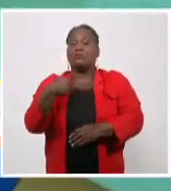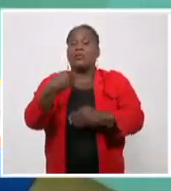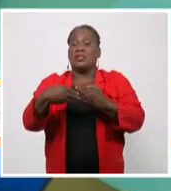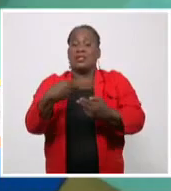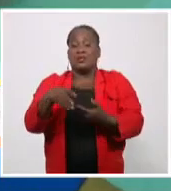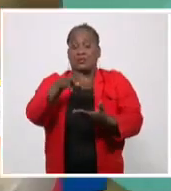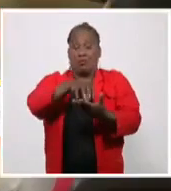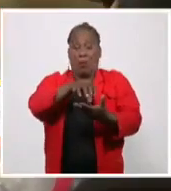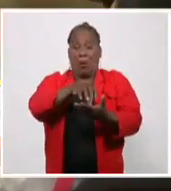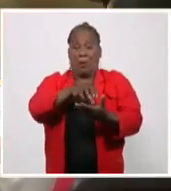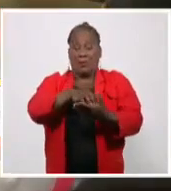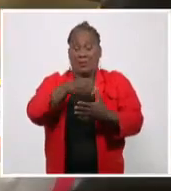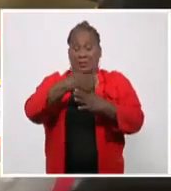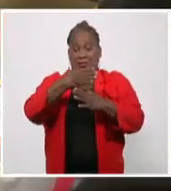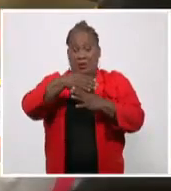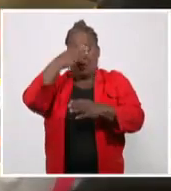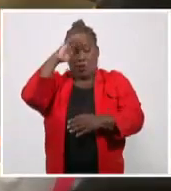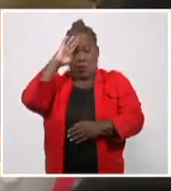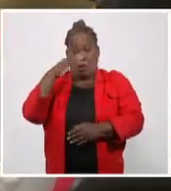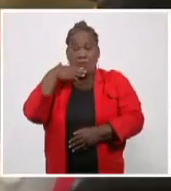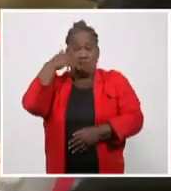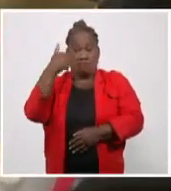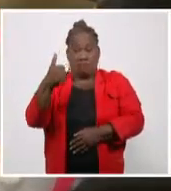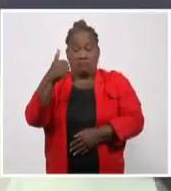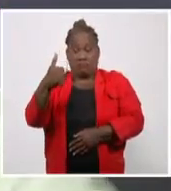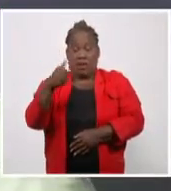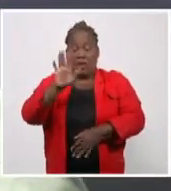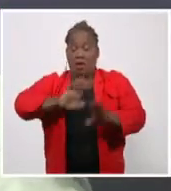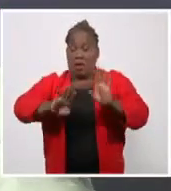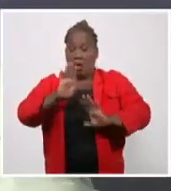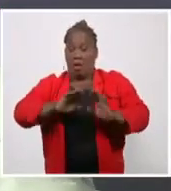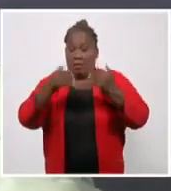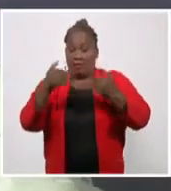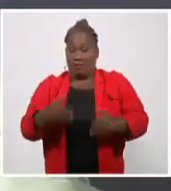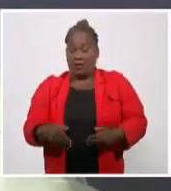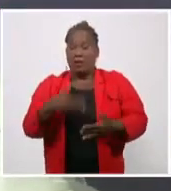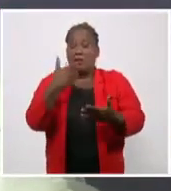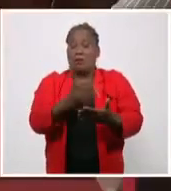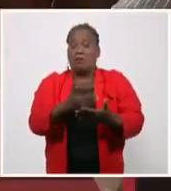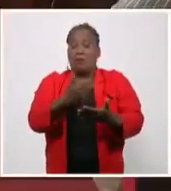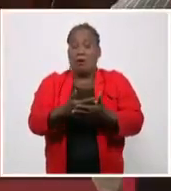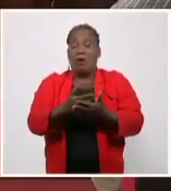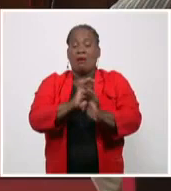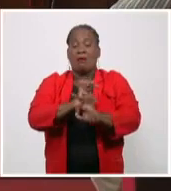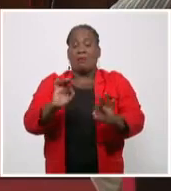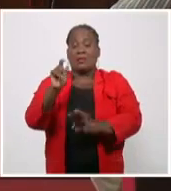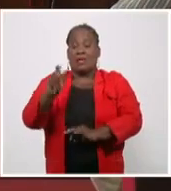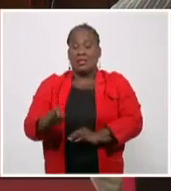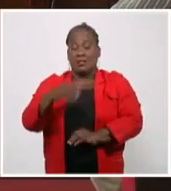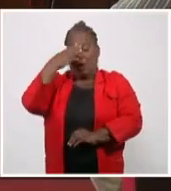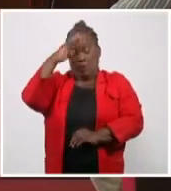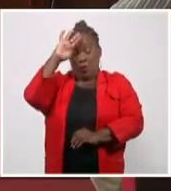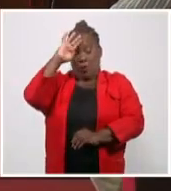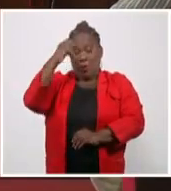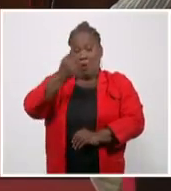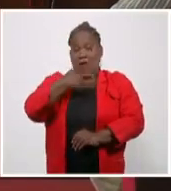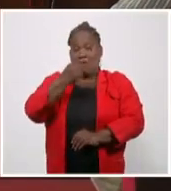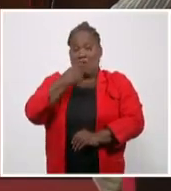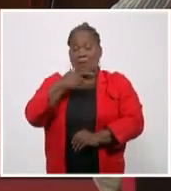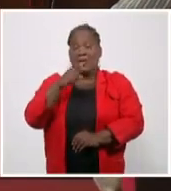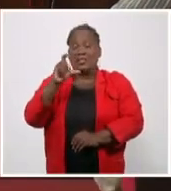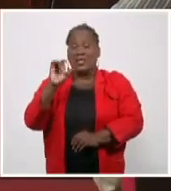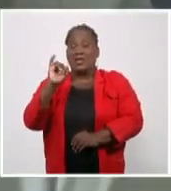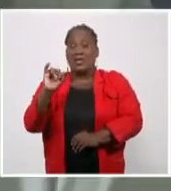Provincial Saturnino Lora. La eficacia en la inmunogenicidad del fármaco es comprobada por expertos de BioCuba Pharma y el Centro de Ingeniería